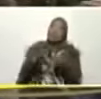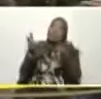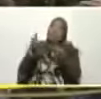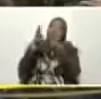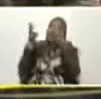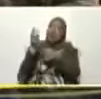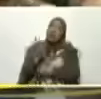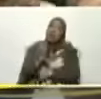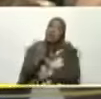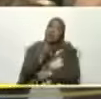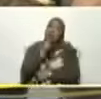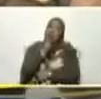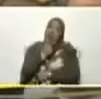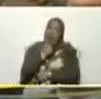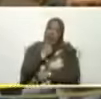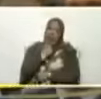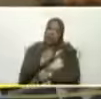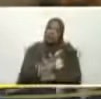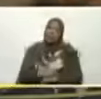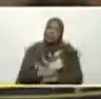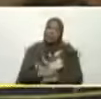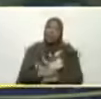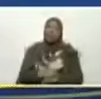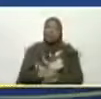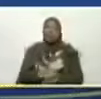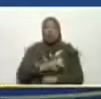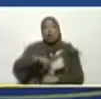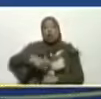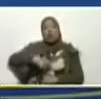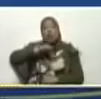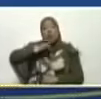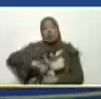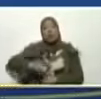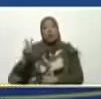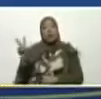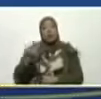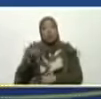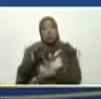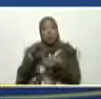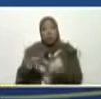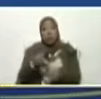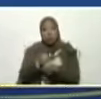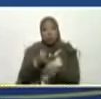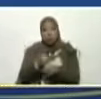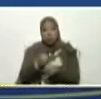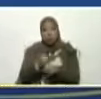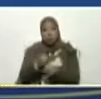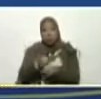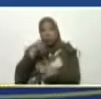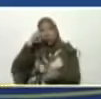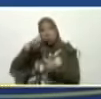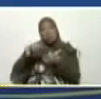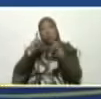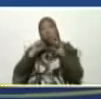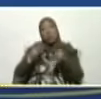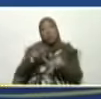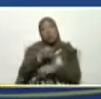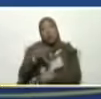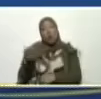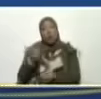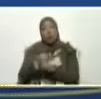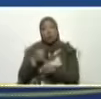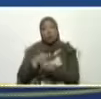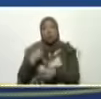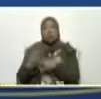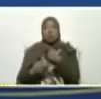victoria. Estamos del lado correcto de la historia y estamos en el camino correcto